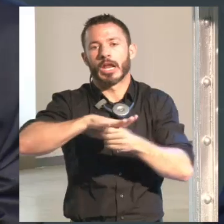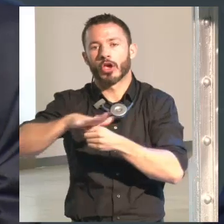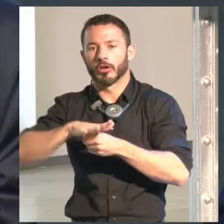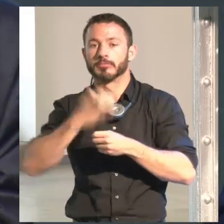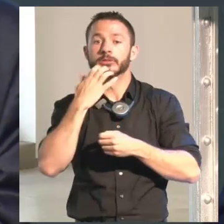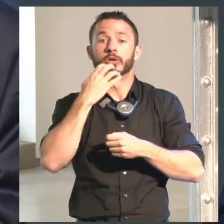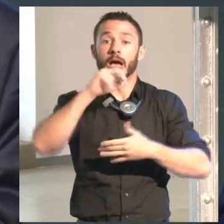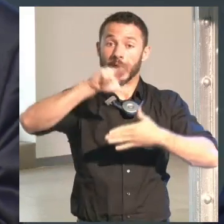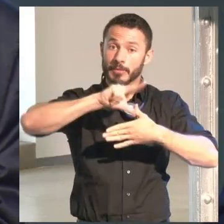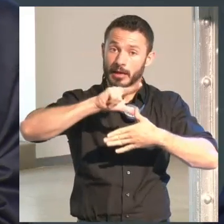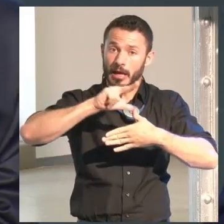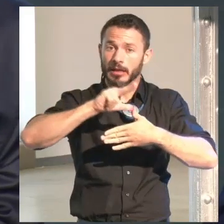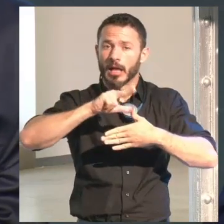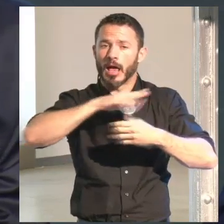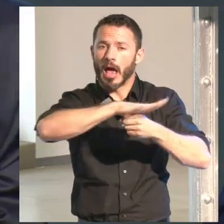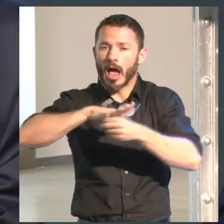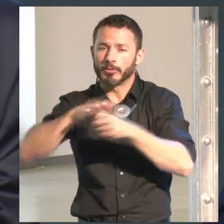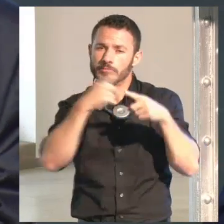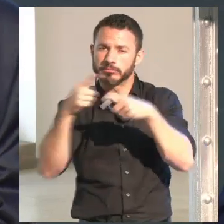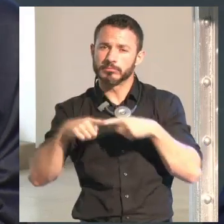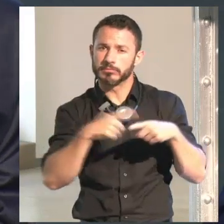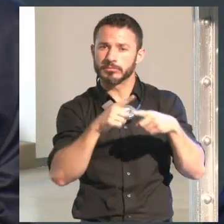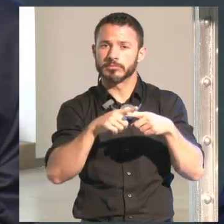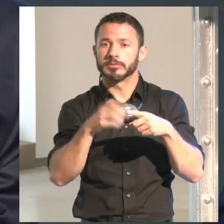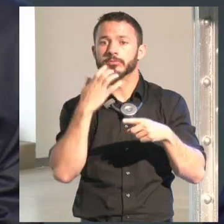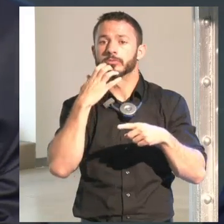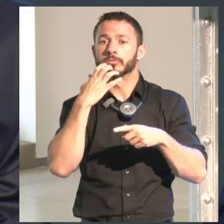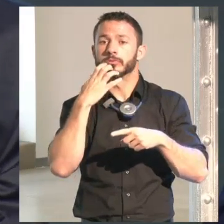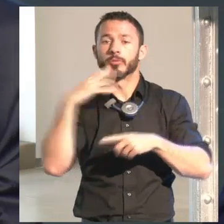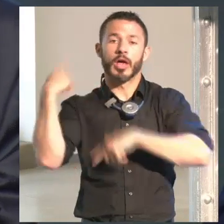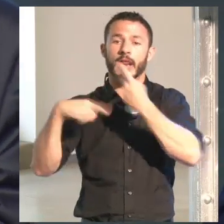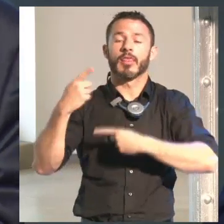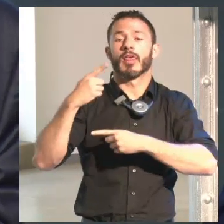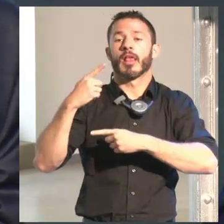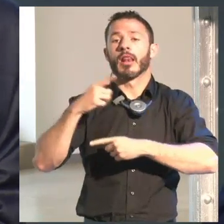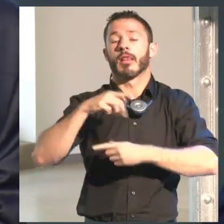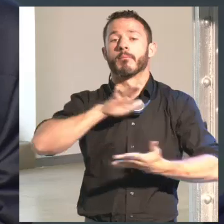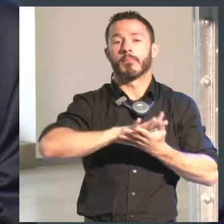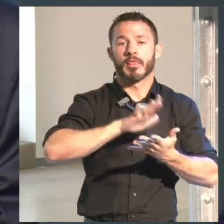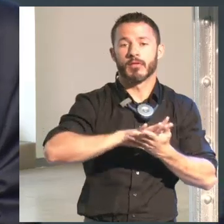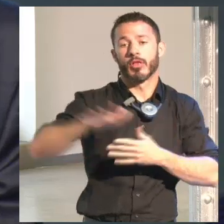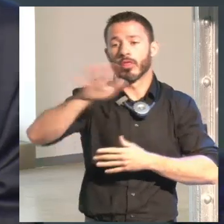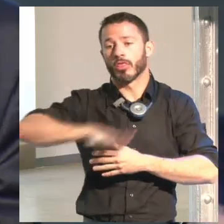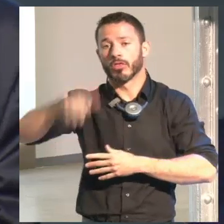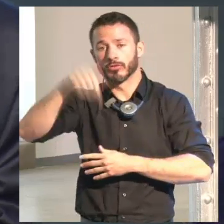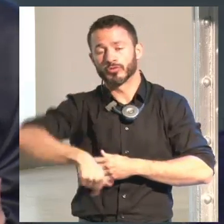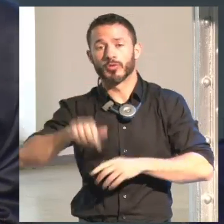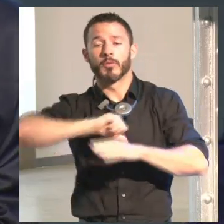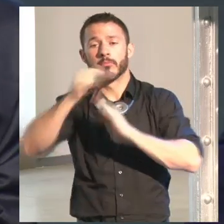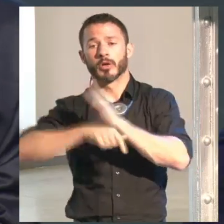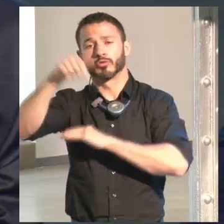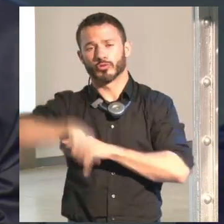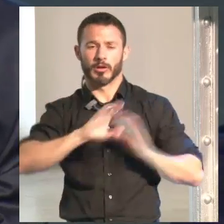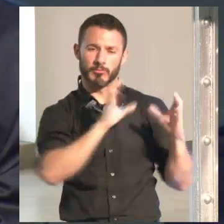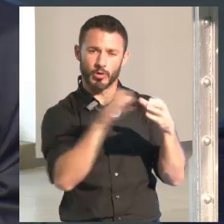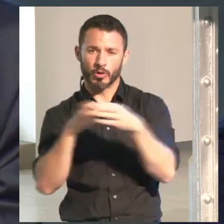Latina tenemos diversos ámbitos, la Alianza del Pacífico, tenemos la UNASUR, tenemos el Mercosur, tenemos diversos